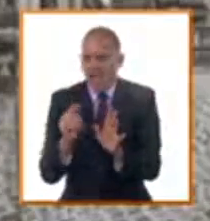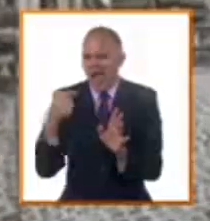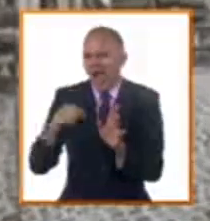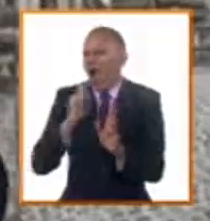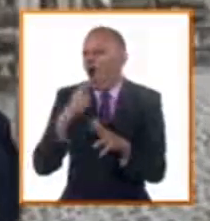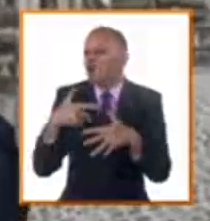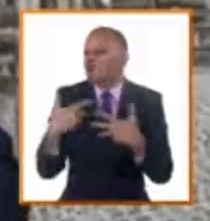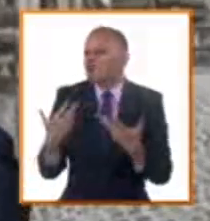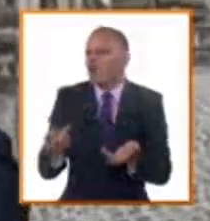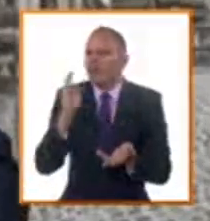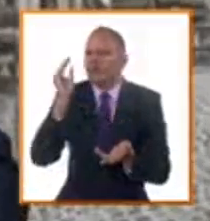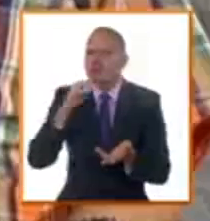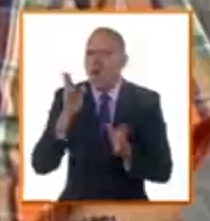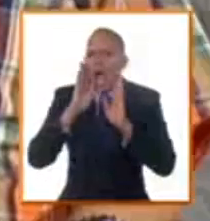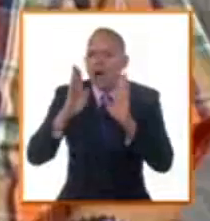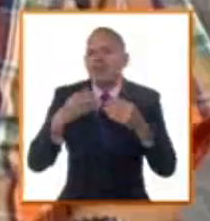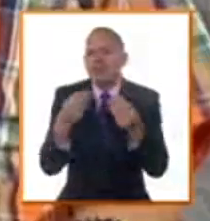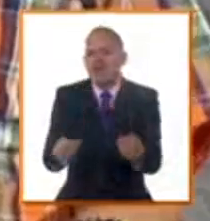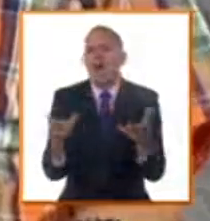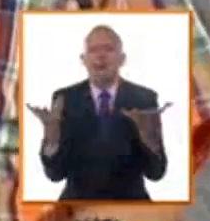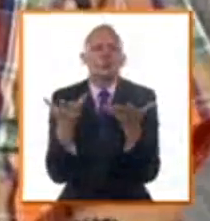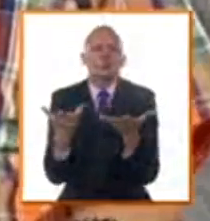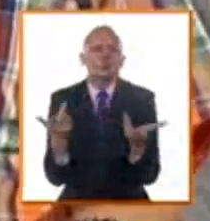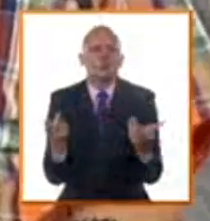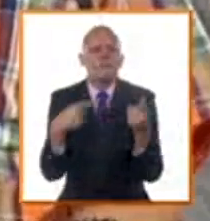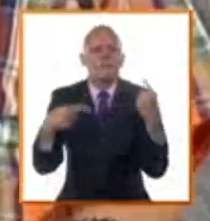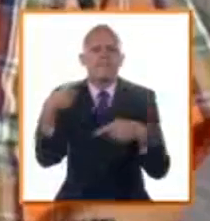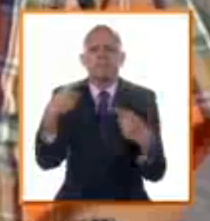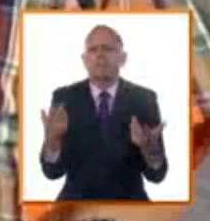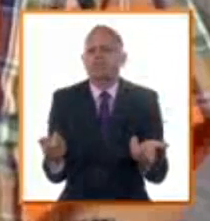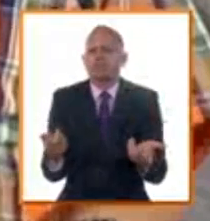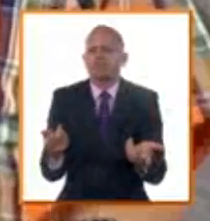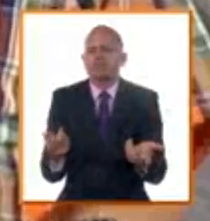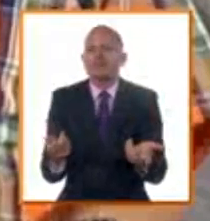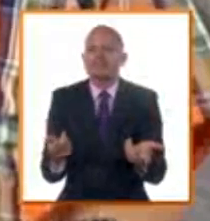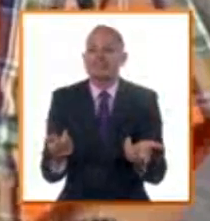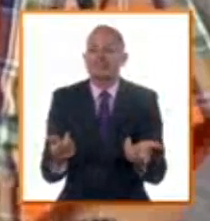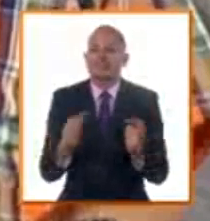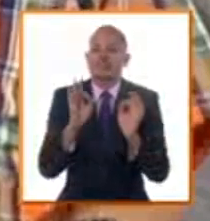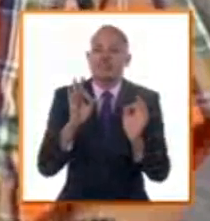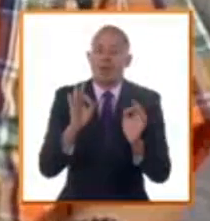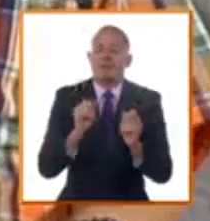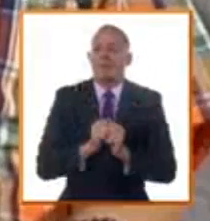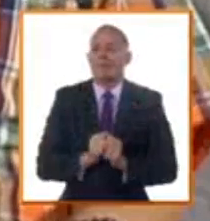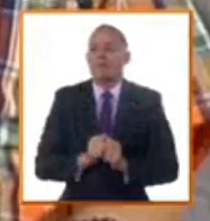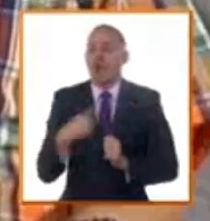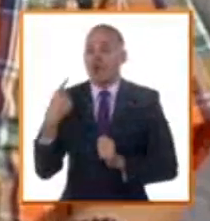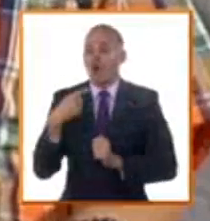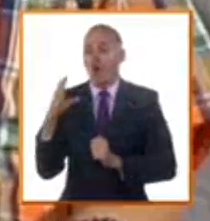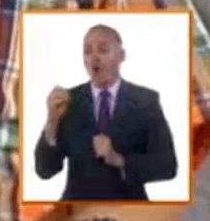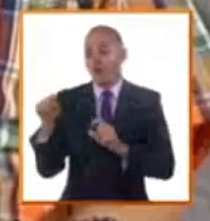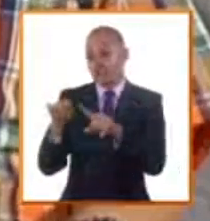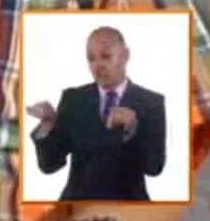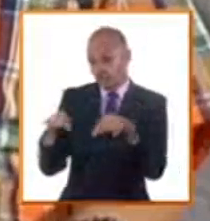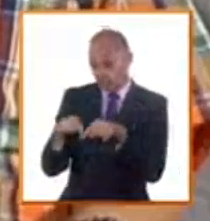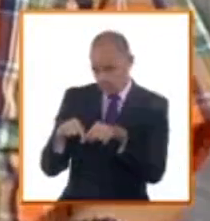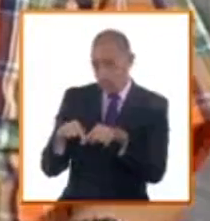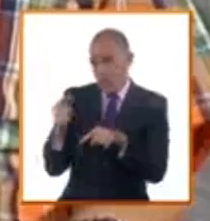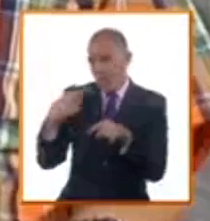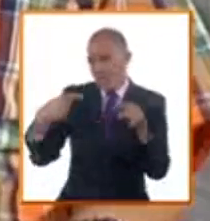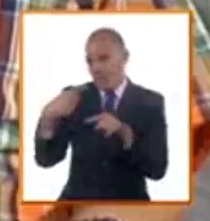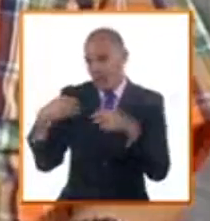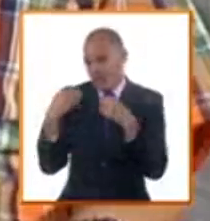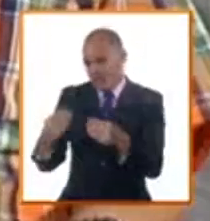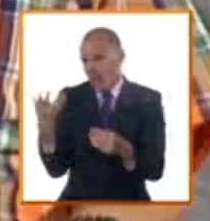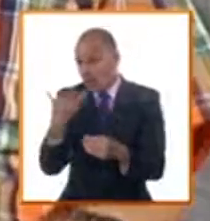estarían centradas las prioridades? Las prioridades estarían centradas a través de las oficinas de trámite en la ciudad y por supuesto en el